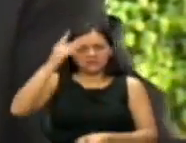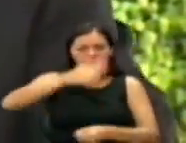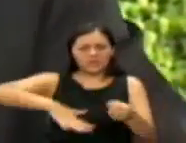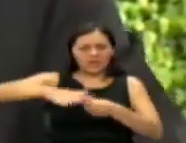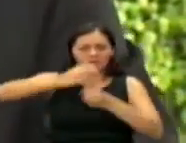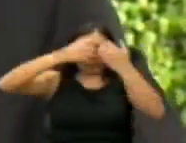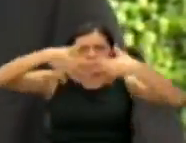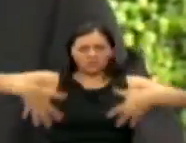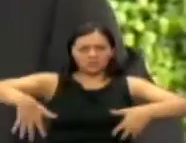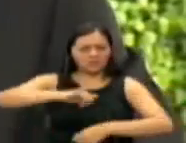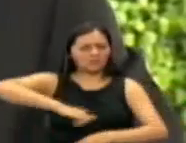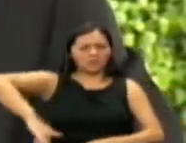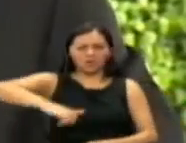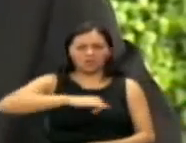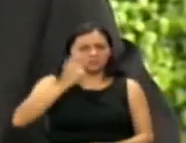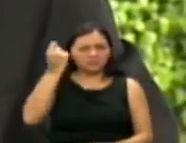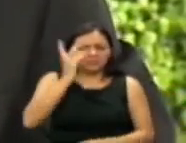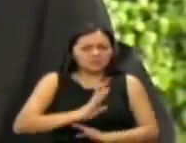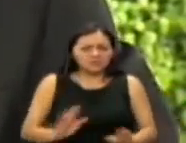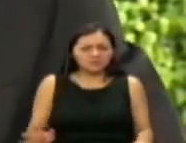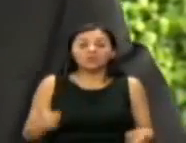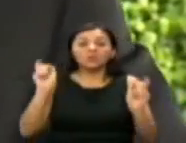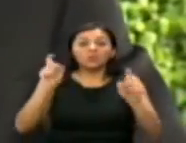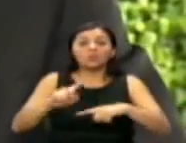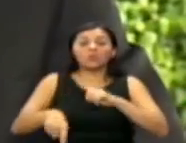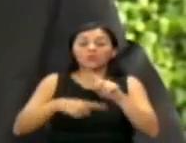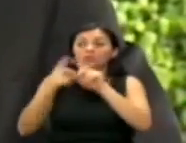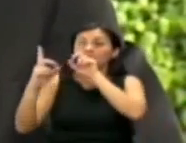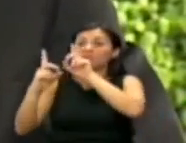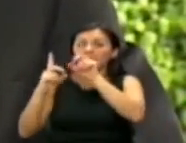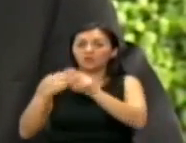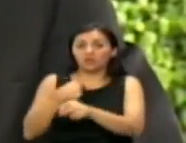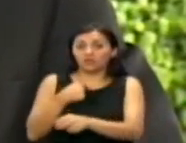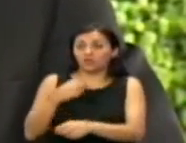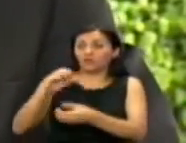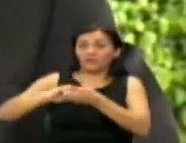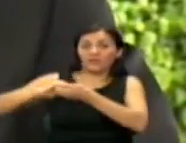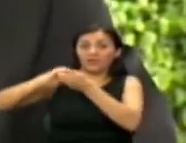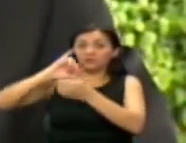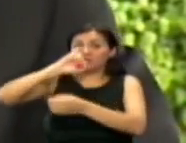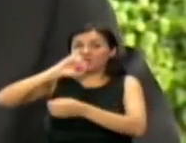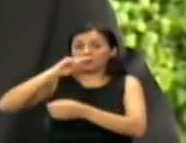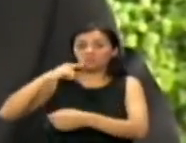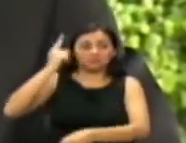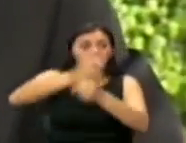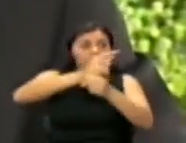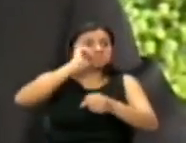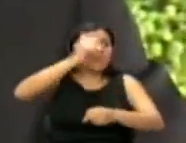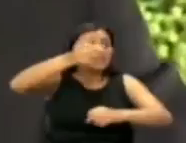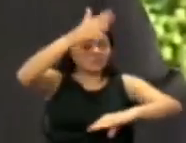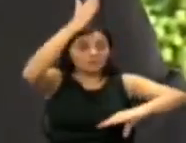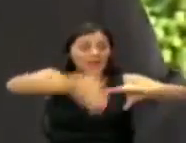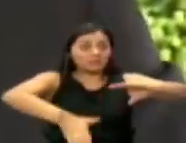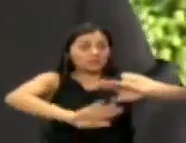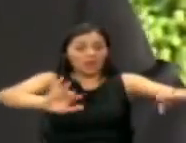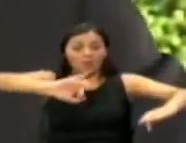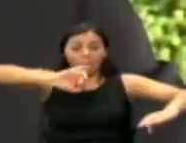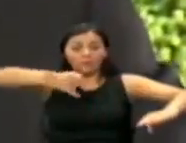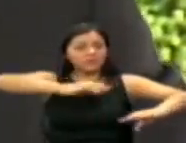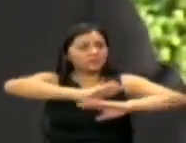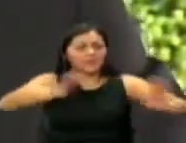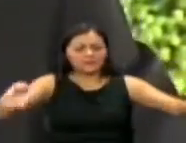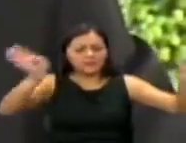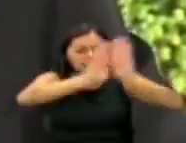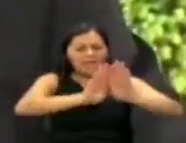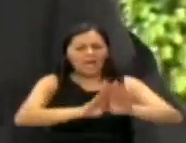institucionalidad, democracia. Que hay que dialogar cuando ordena el presidente de la CONAIE, le da hasta mañana, ¿no? El día miércoles, hasta el jueves, que archiven